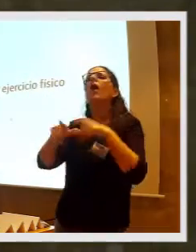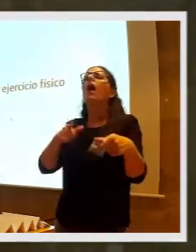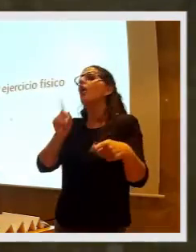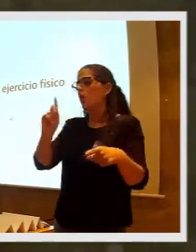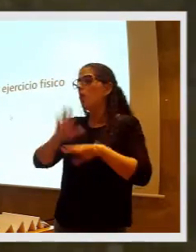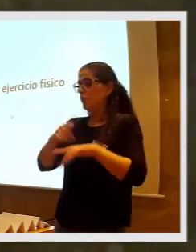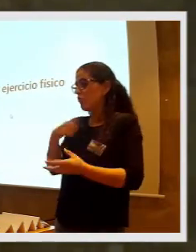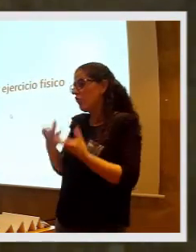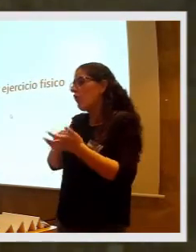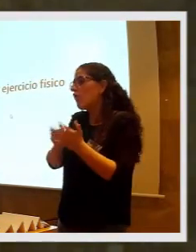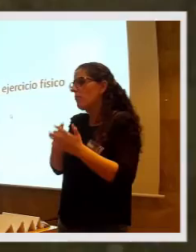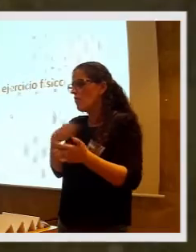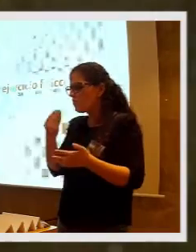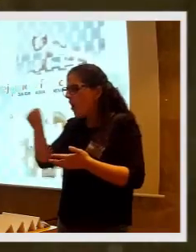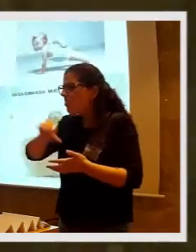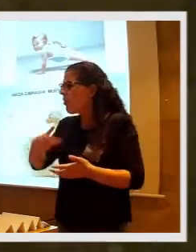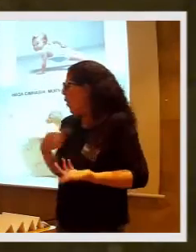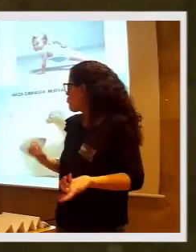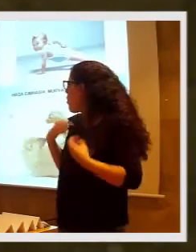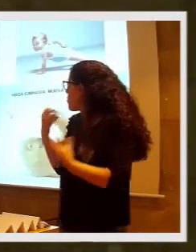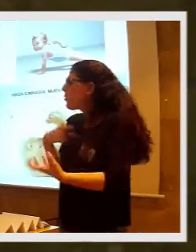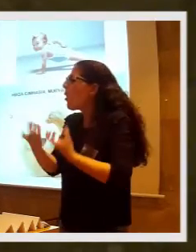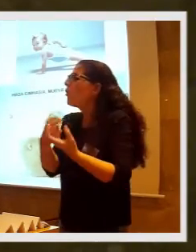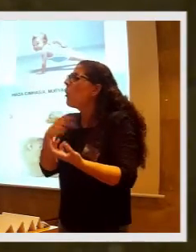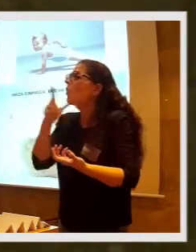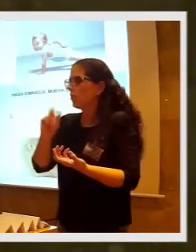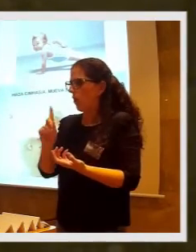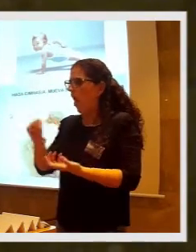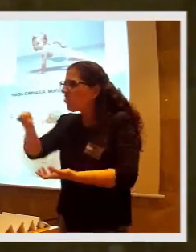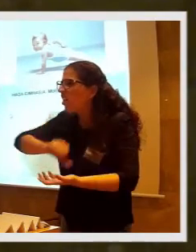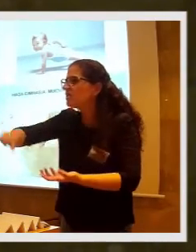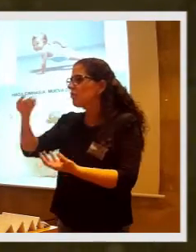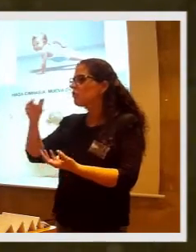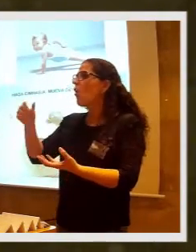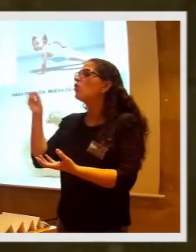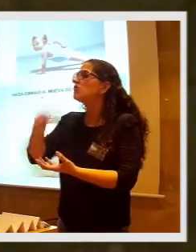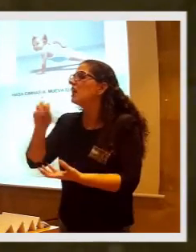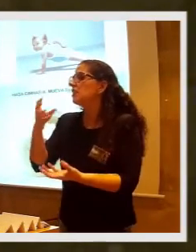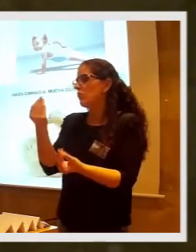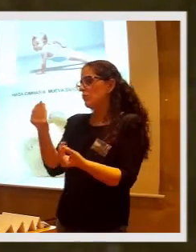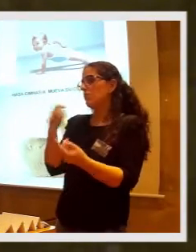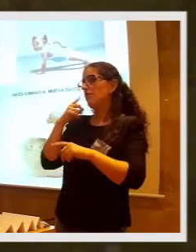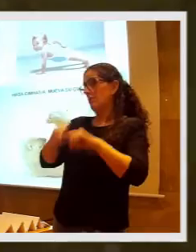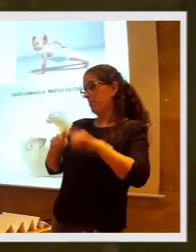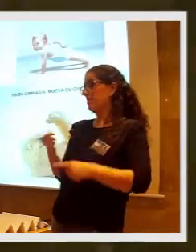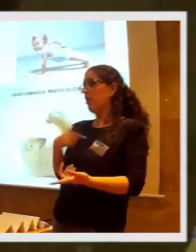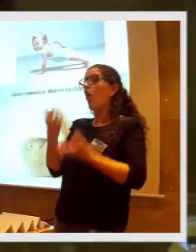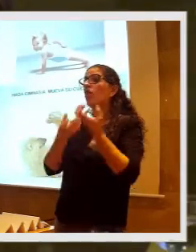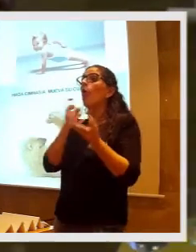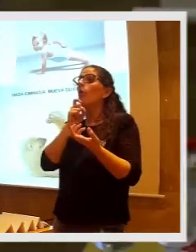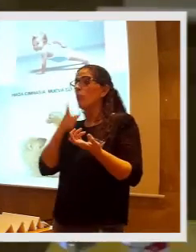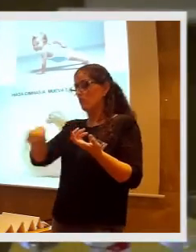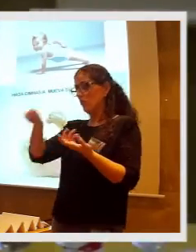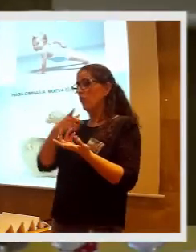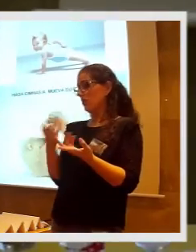relevancia. ¿De acuerdo? Pasando a otro tema. El sedentarismo. Bueno, me alegra muchísimo cada vez